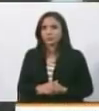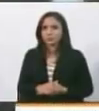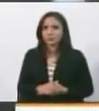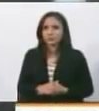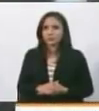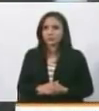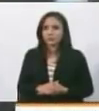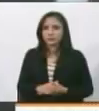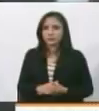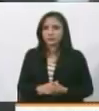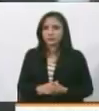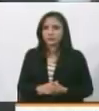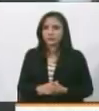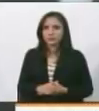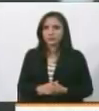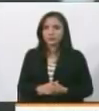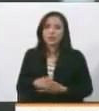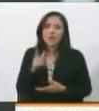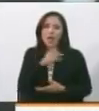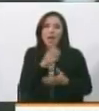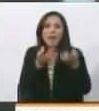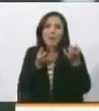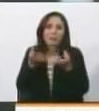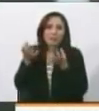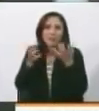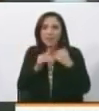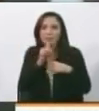Watermelon es qué? Patilla.